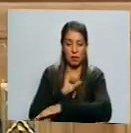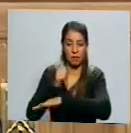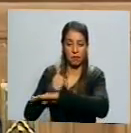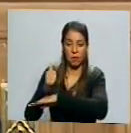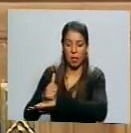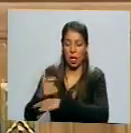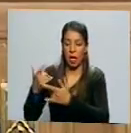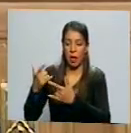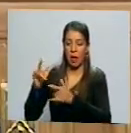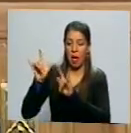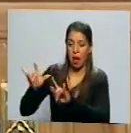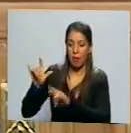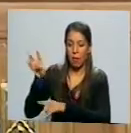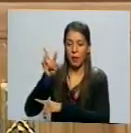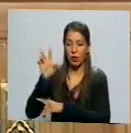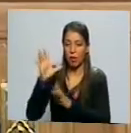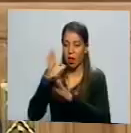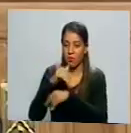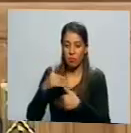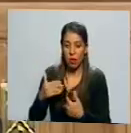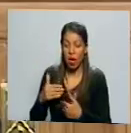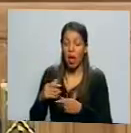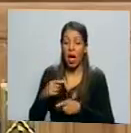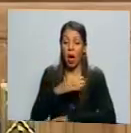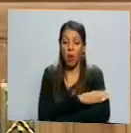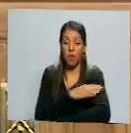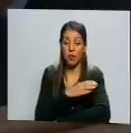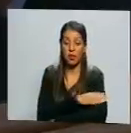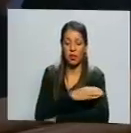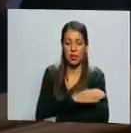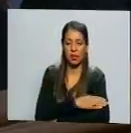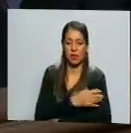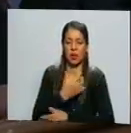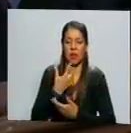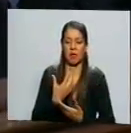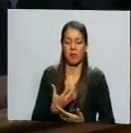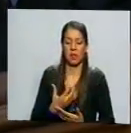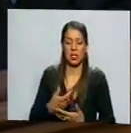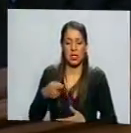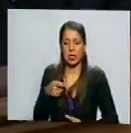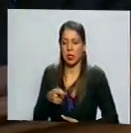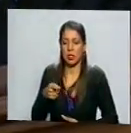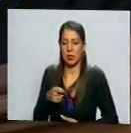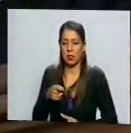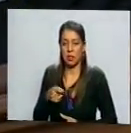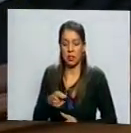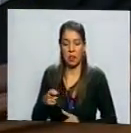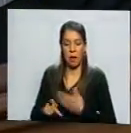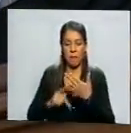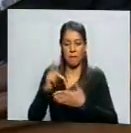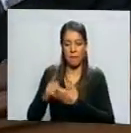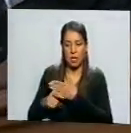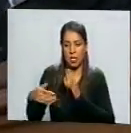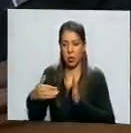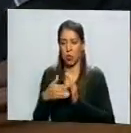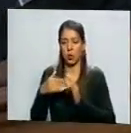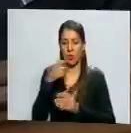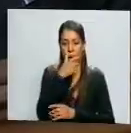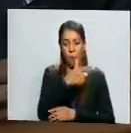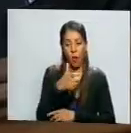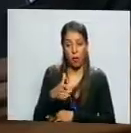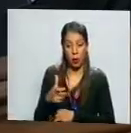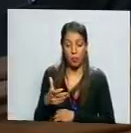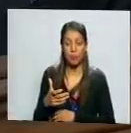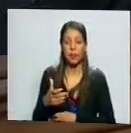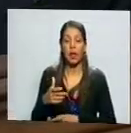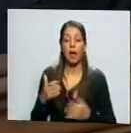apátridas, no cesan en su afán de querer dar al traste con esta esperanza. Hoy el pueblo